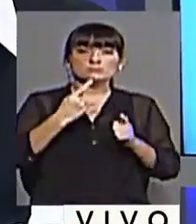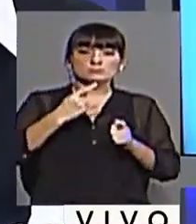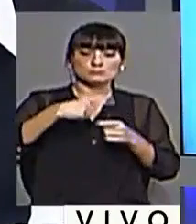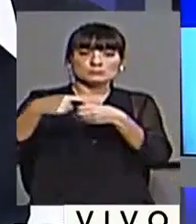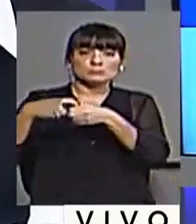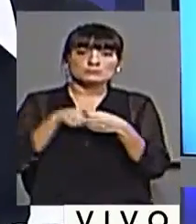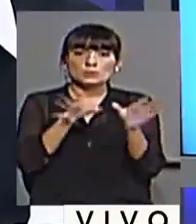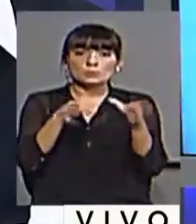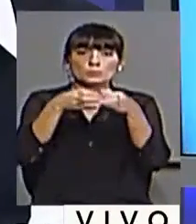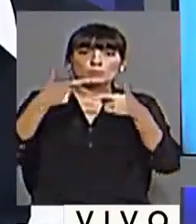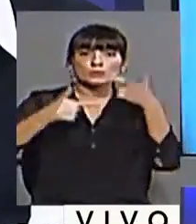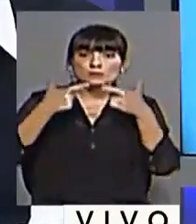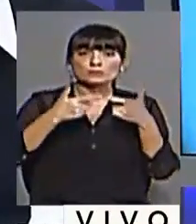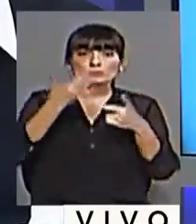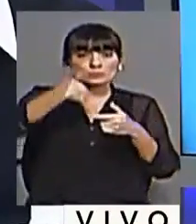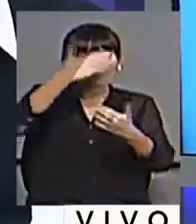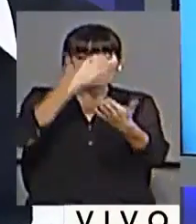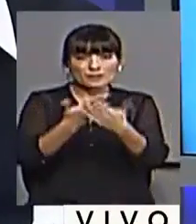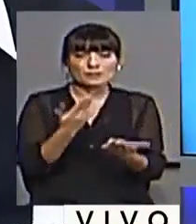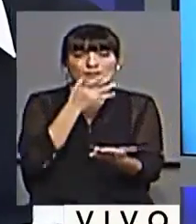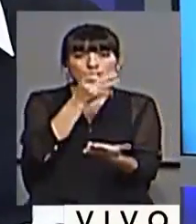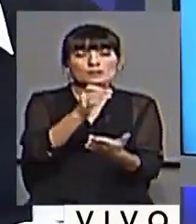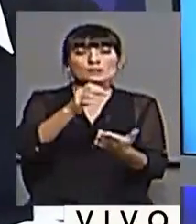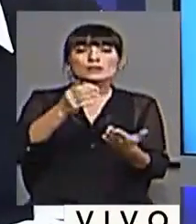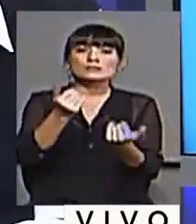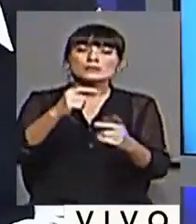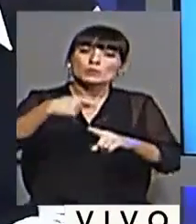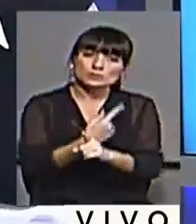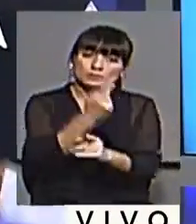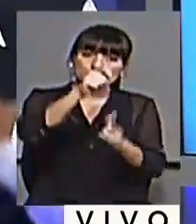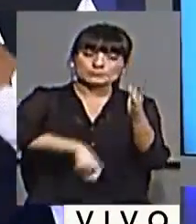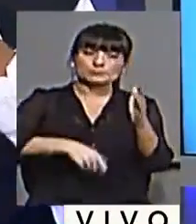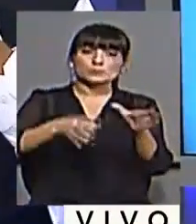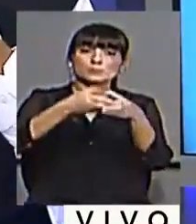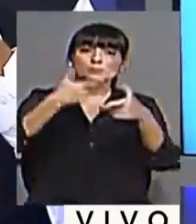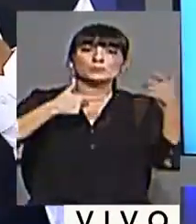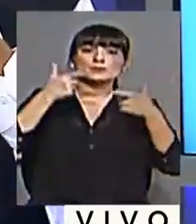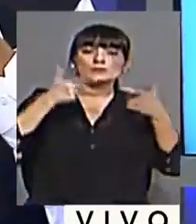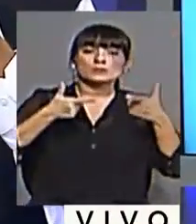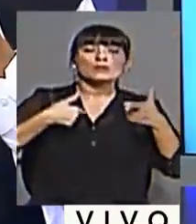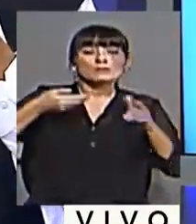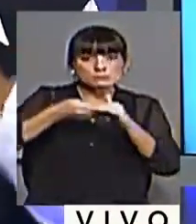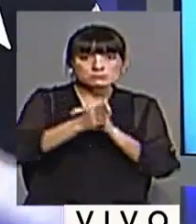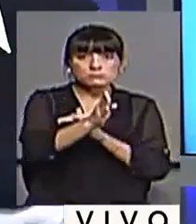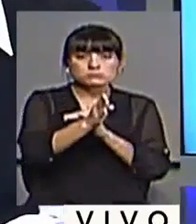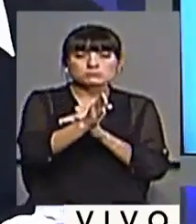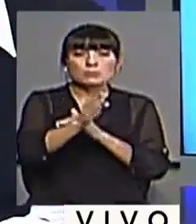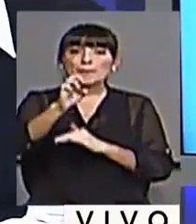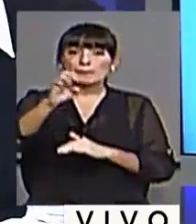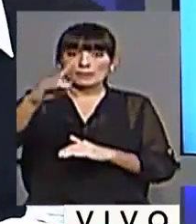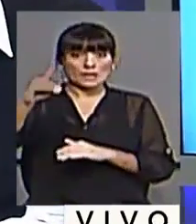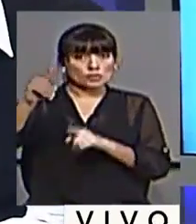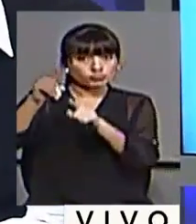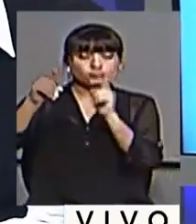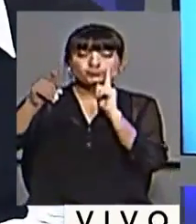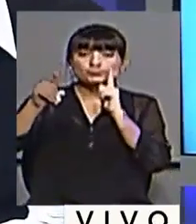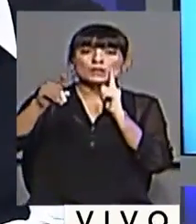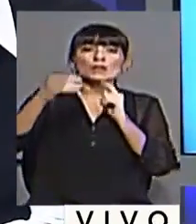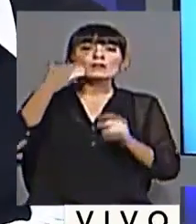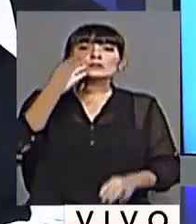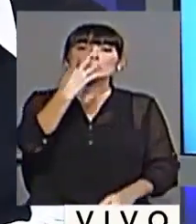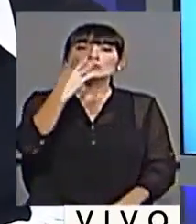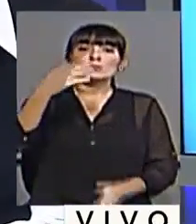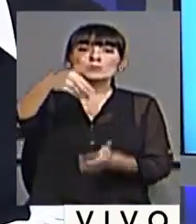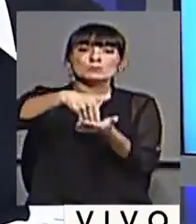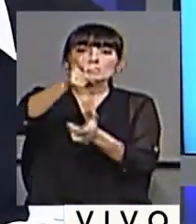de frente, diciéndole, mire, necesitamos reinscribir este partido. Y accedieron, en el caso del PPD, casi 44.000